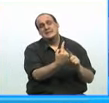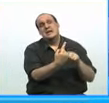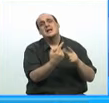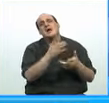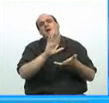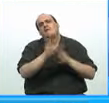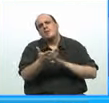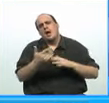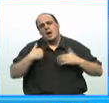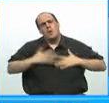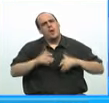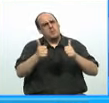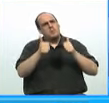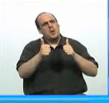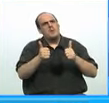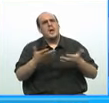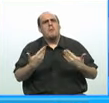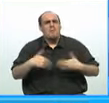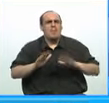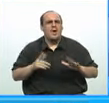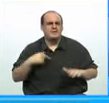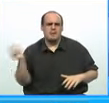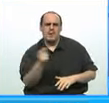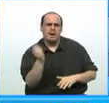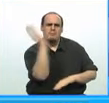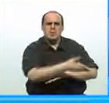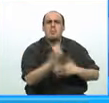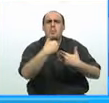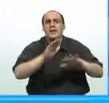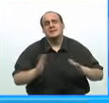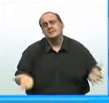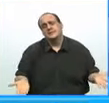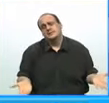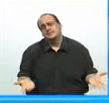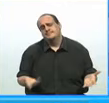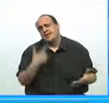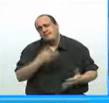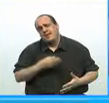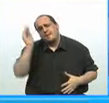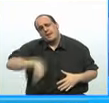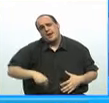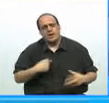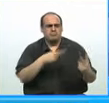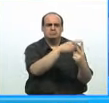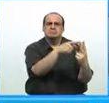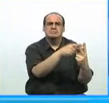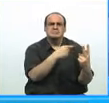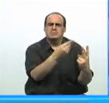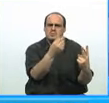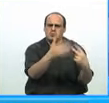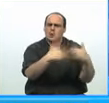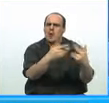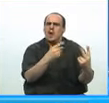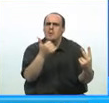él sí estaba al máximo, por ahí lo podía ganar, pero bueno, no se dio, jugaron muy bien ellos y creo que